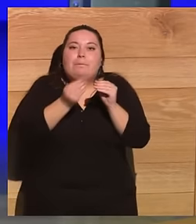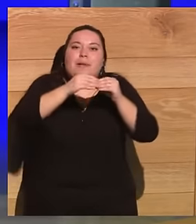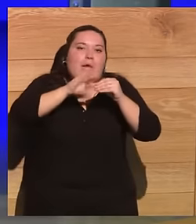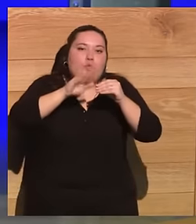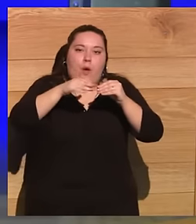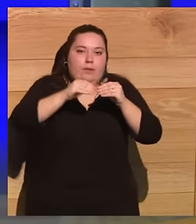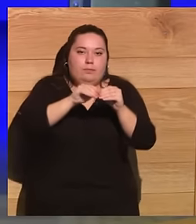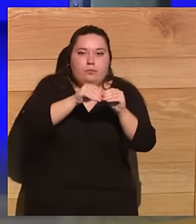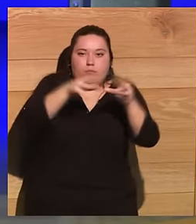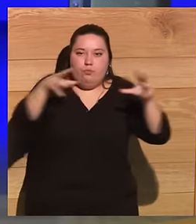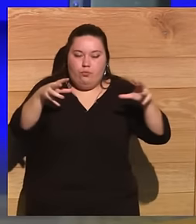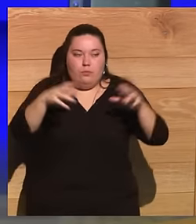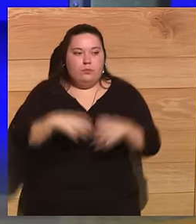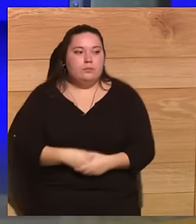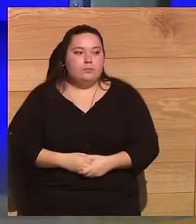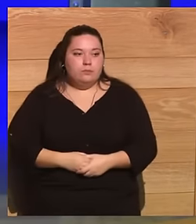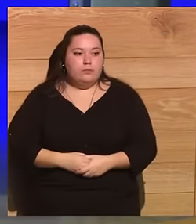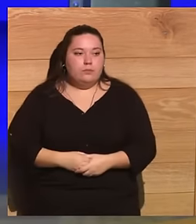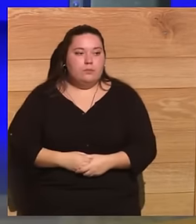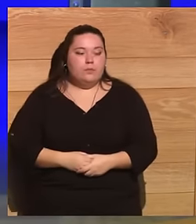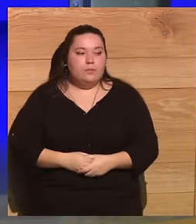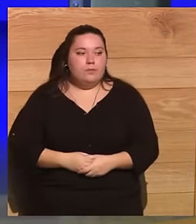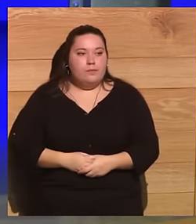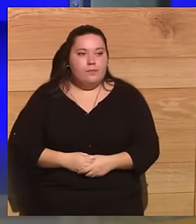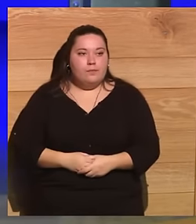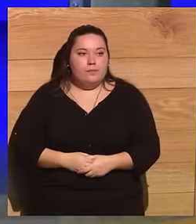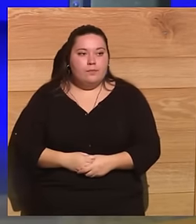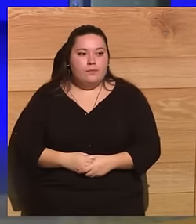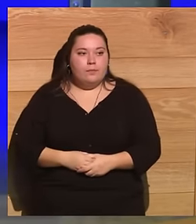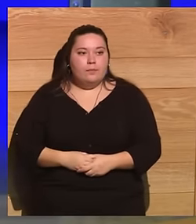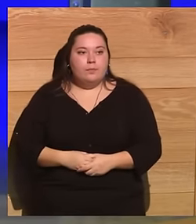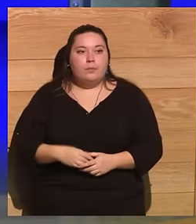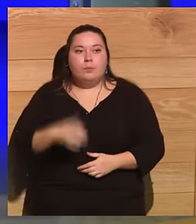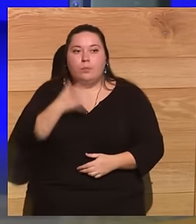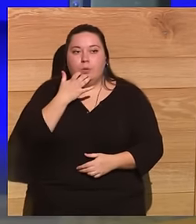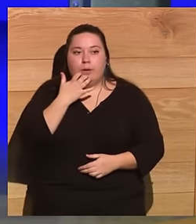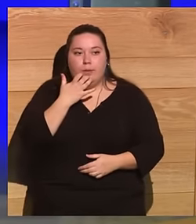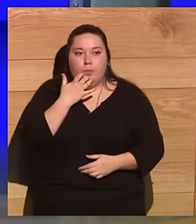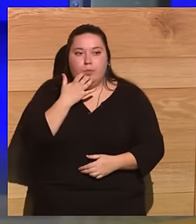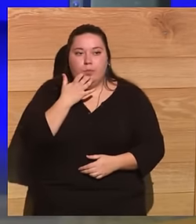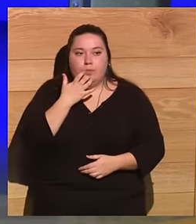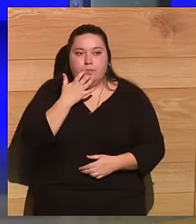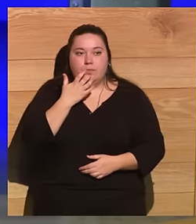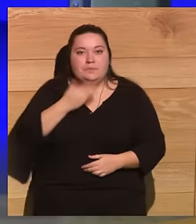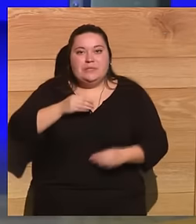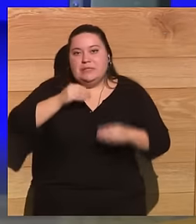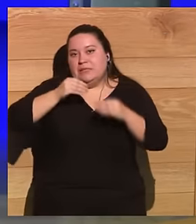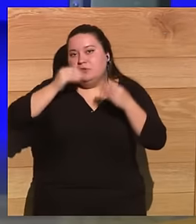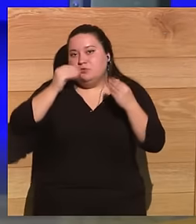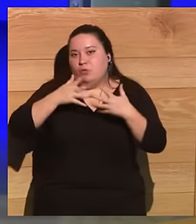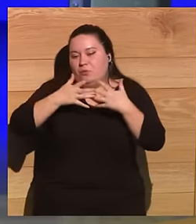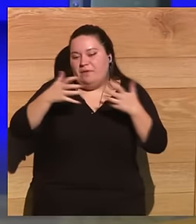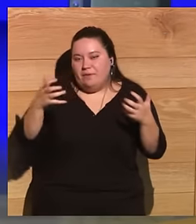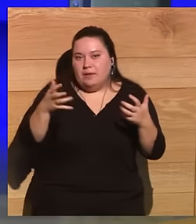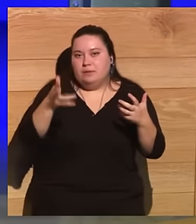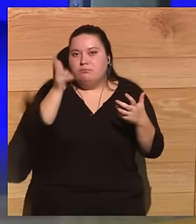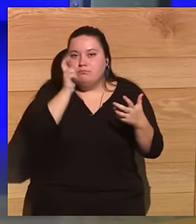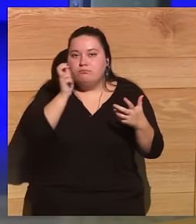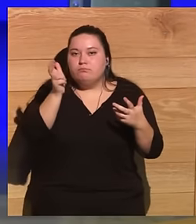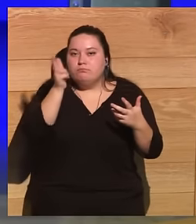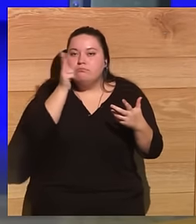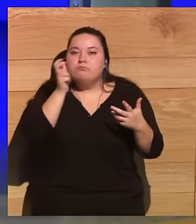Y aquí vemos la activación en función de diferentes tipos de palabras. Por ejemplo, estamos escuchando una historia o una frase, una